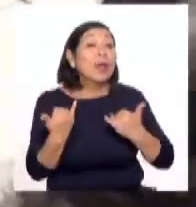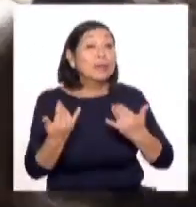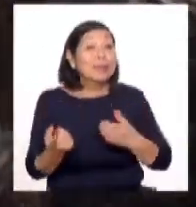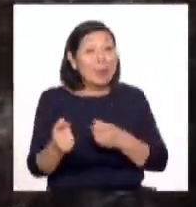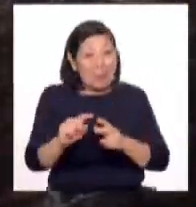recién comienza